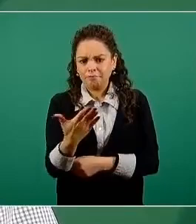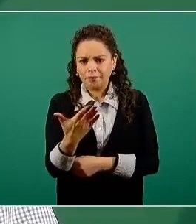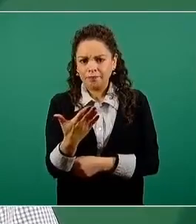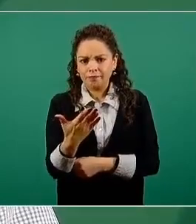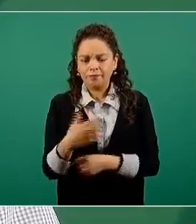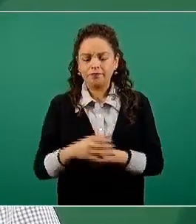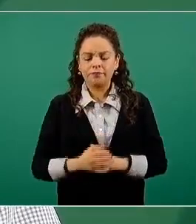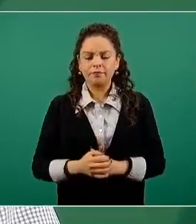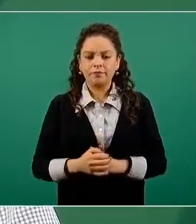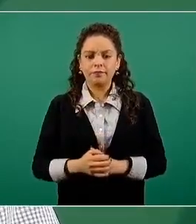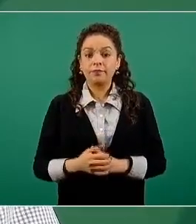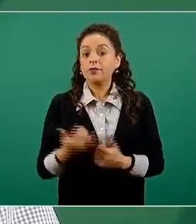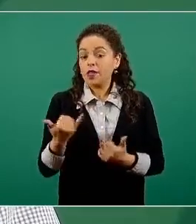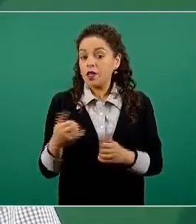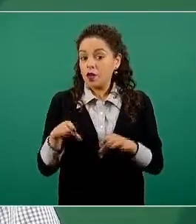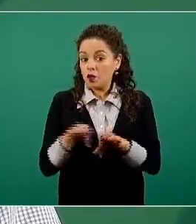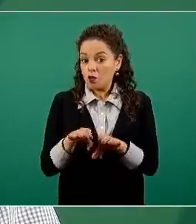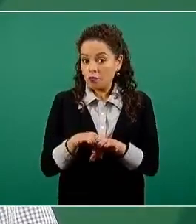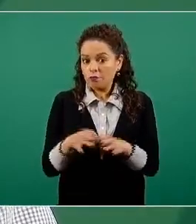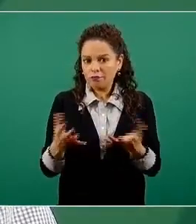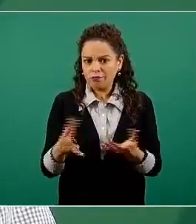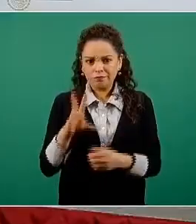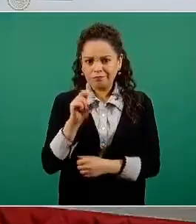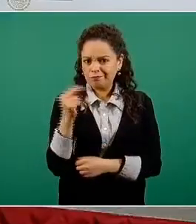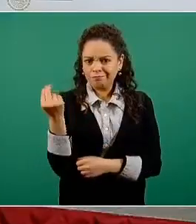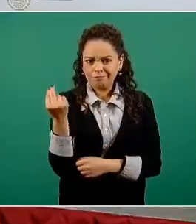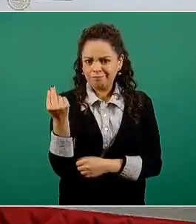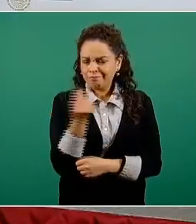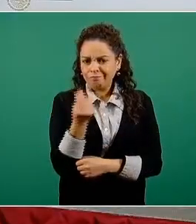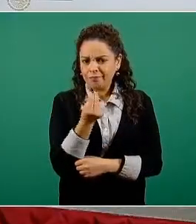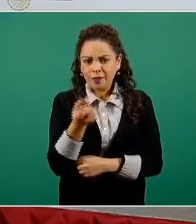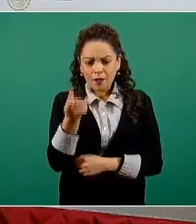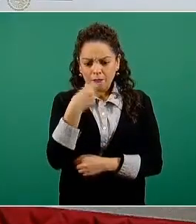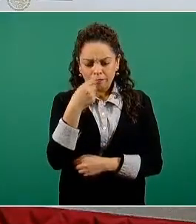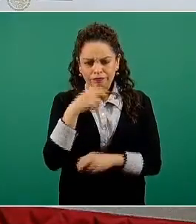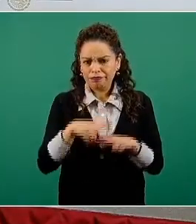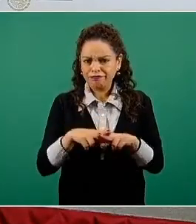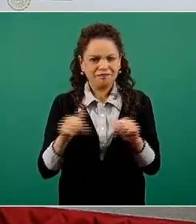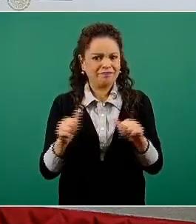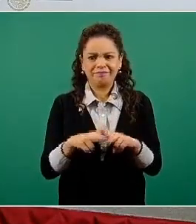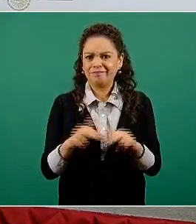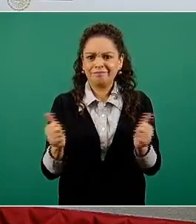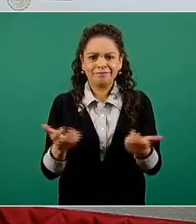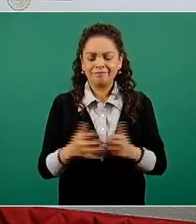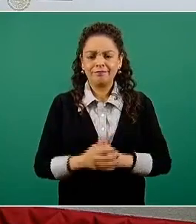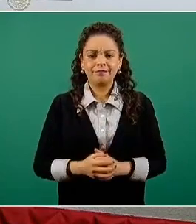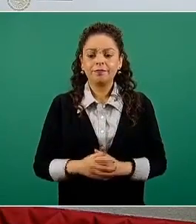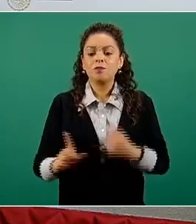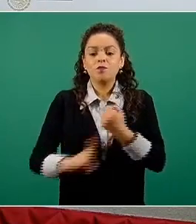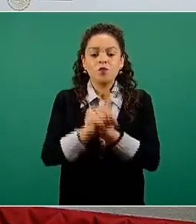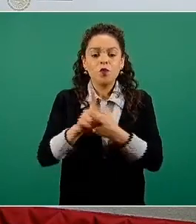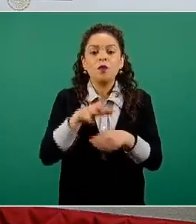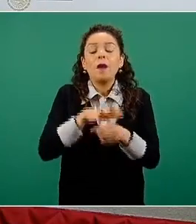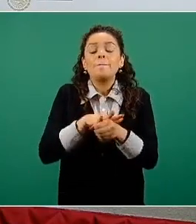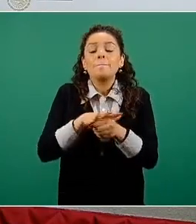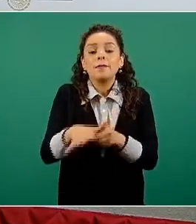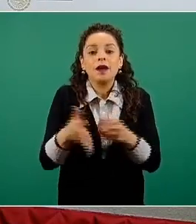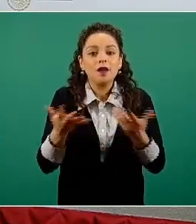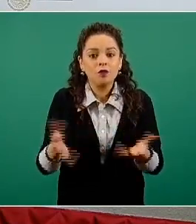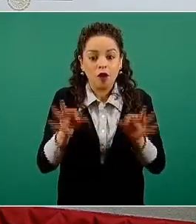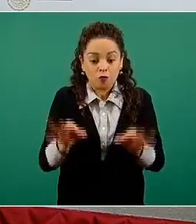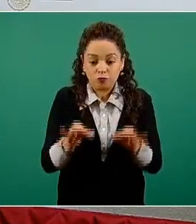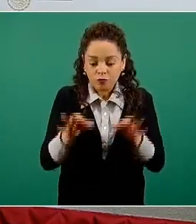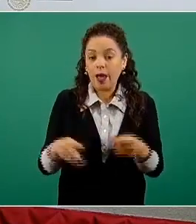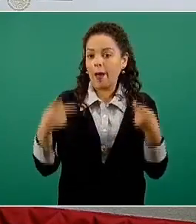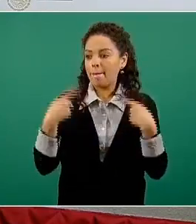la enfermedad y lo van a hacer sin la necesidad de ningún medicamento. El problema más bien está en aquellas personas que